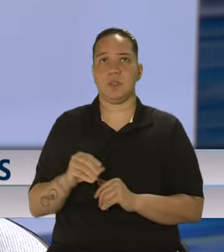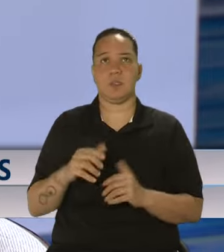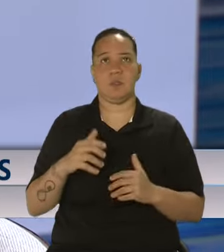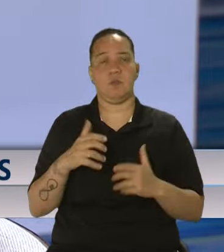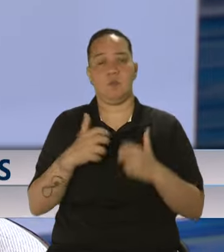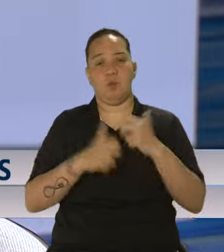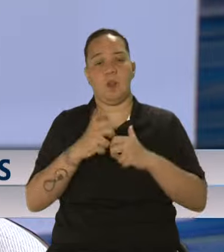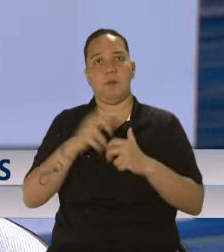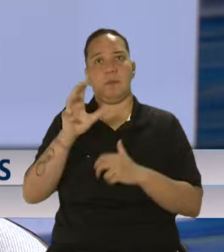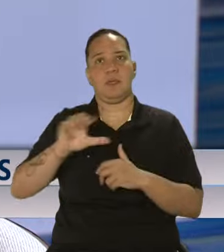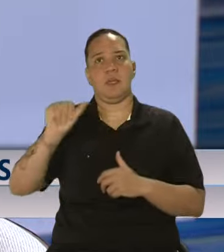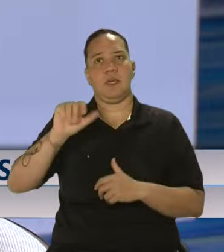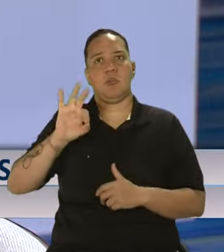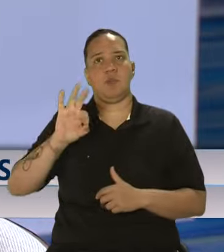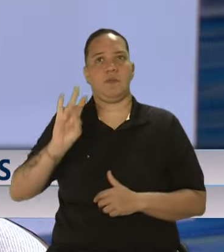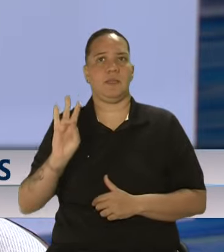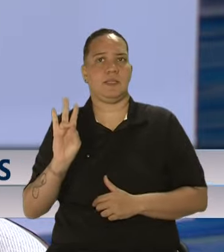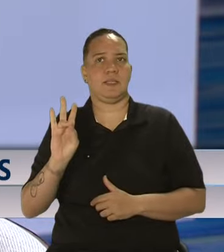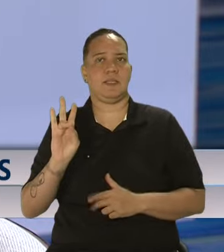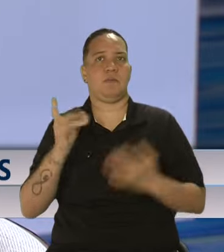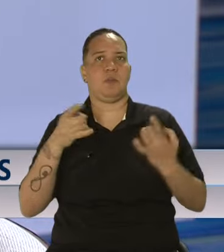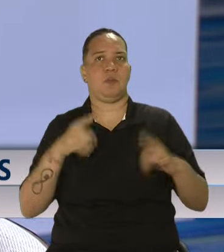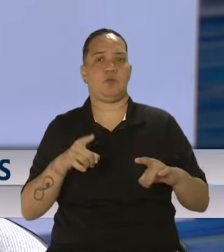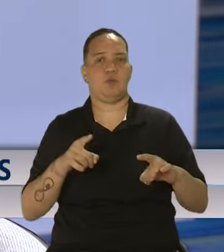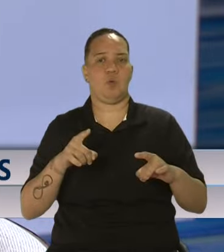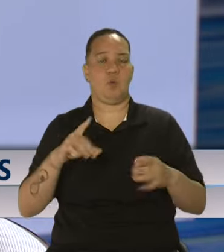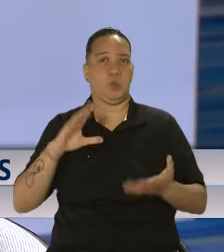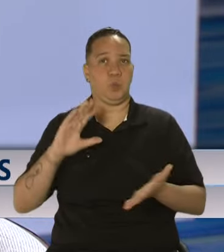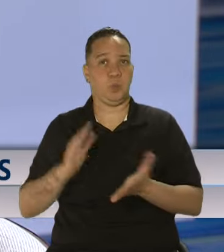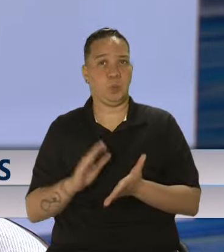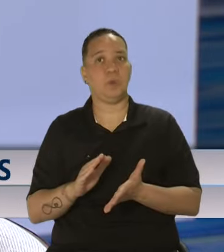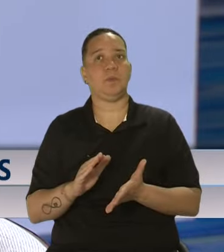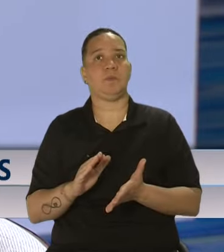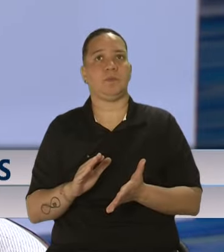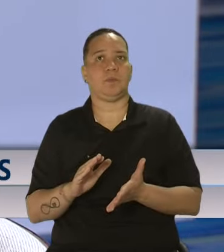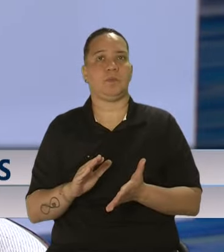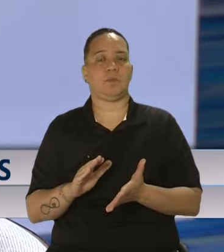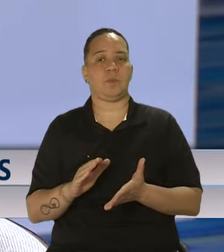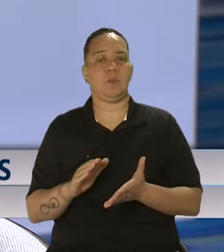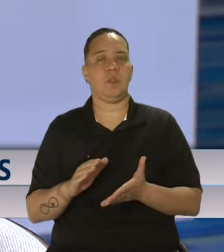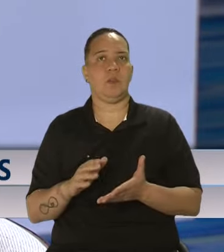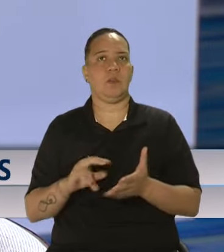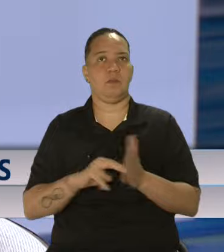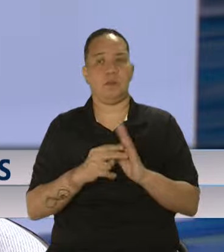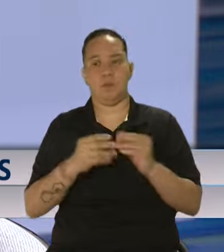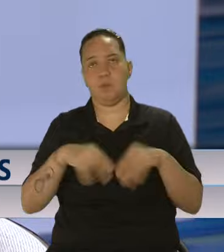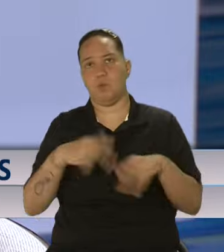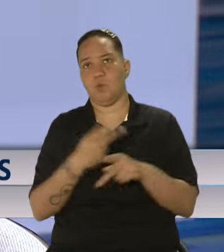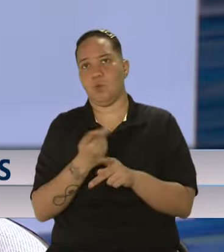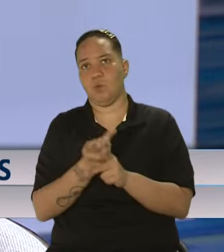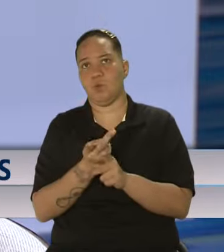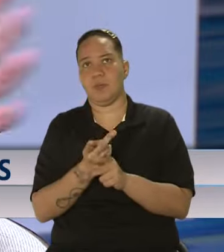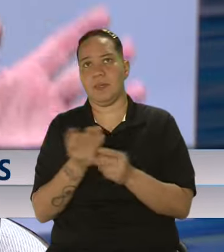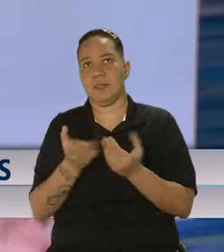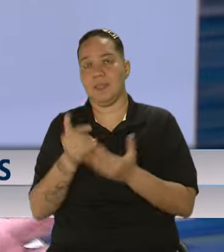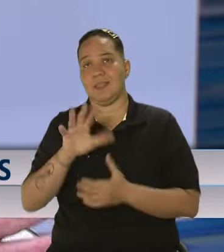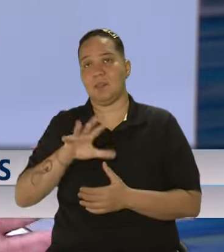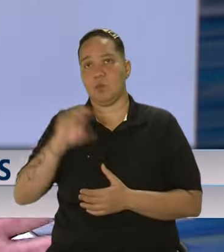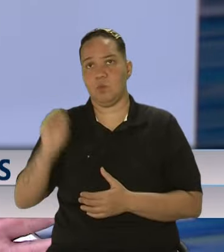asiática del 97 te provocó también una contracción que implicó una pérdida de producción en casi un